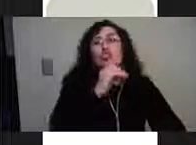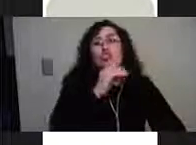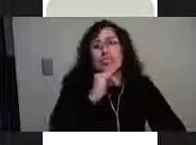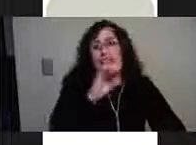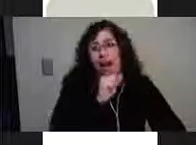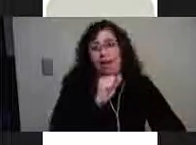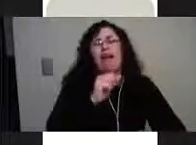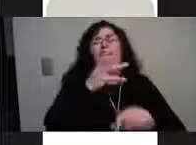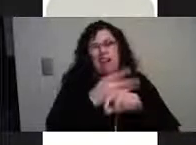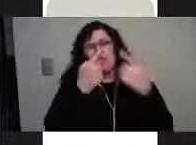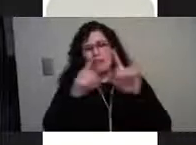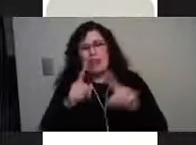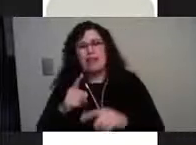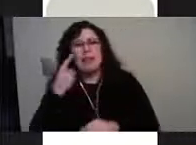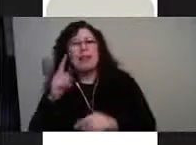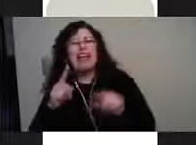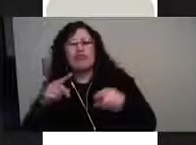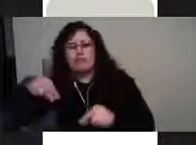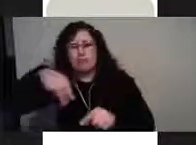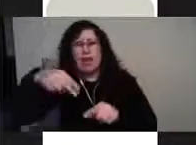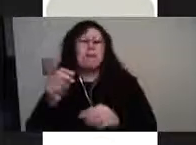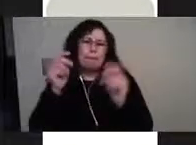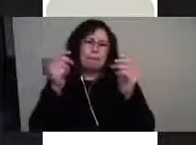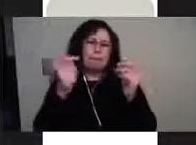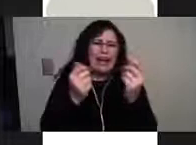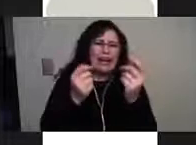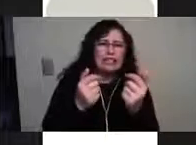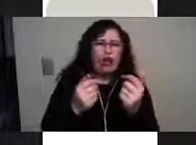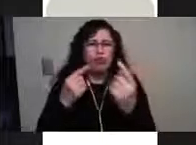niños con ataxia caminan como si tuvieran, por ejemplo,